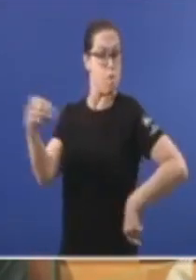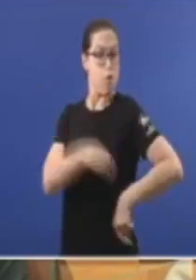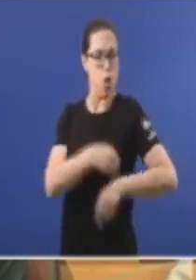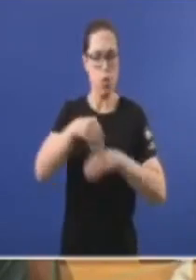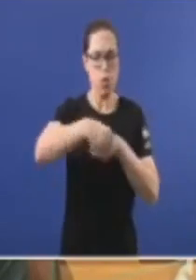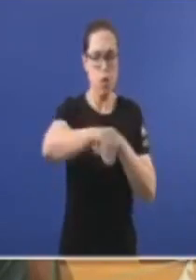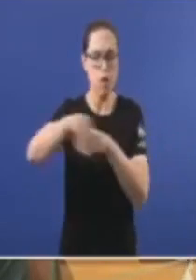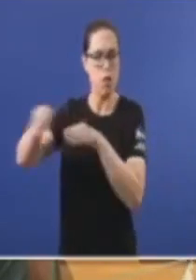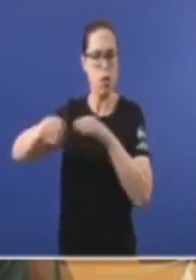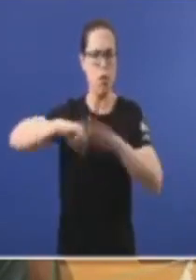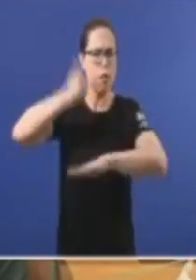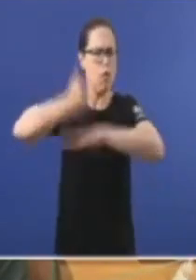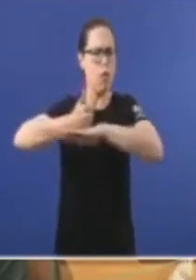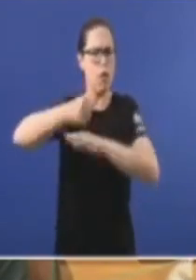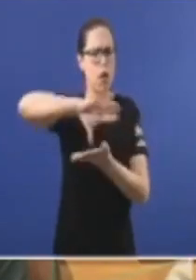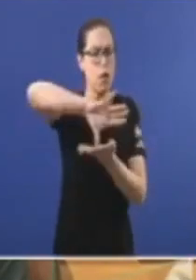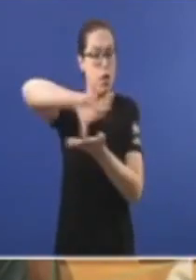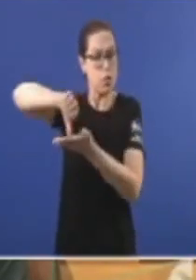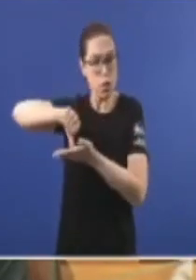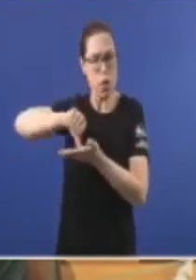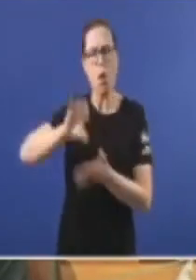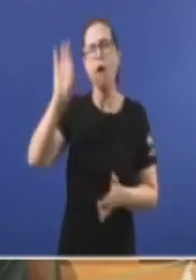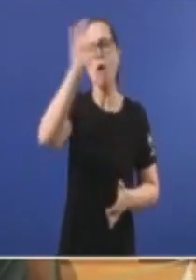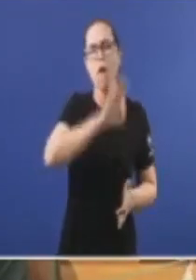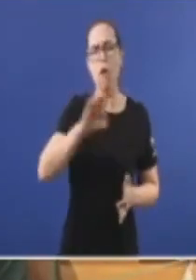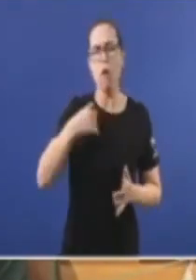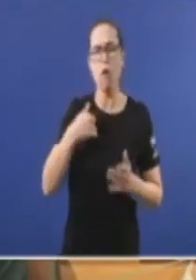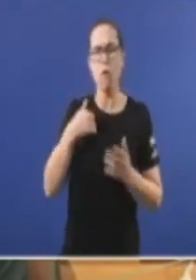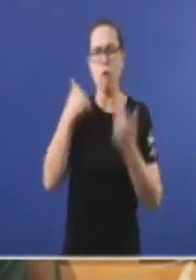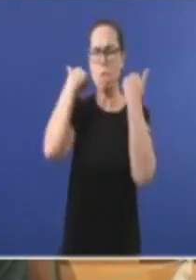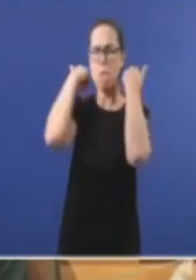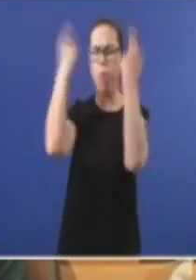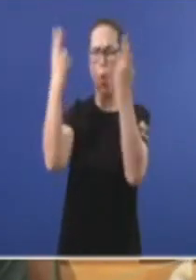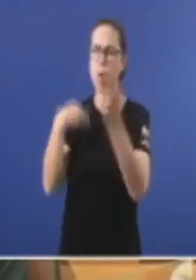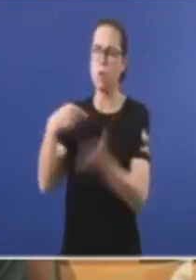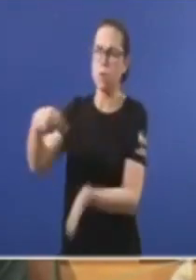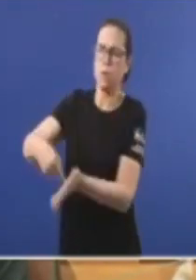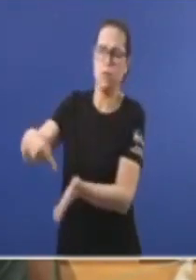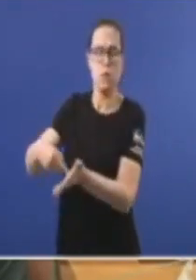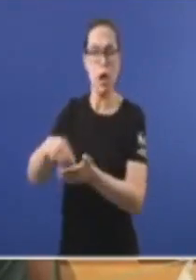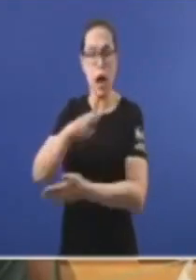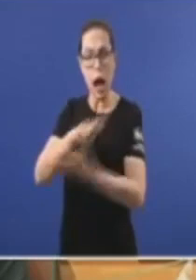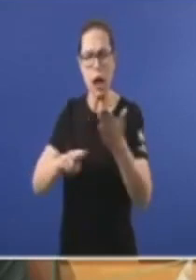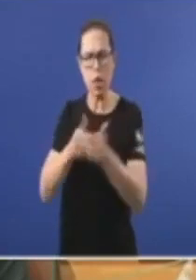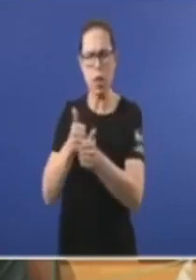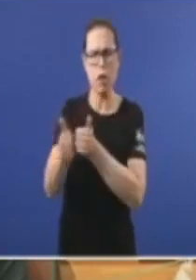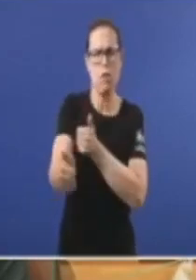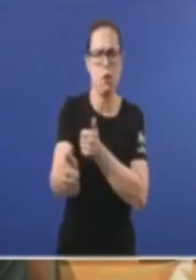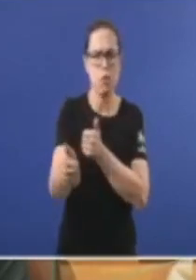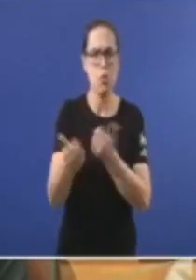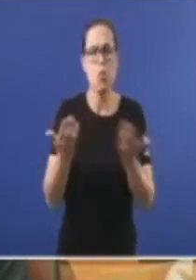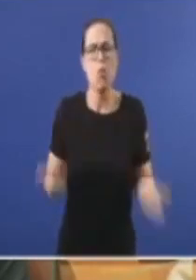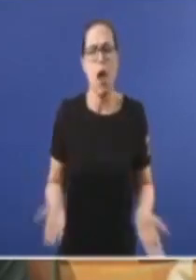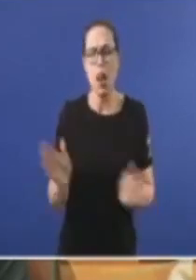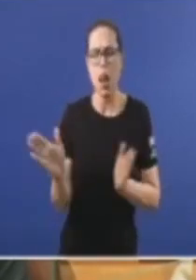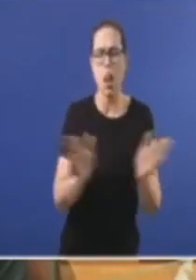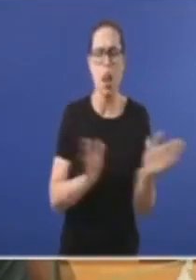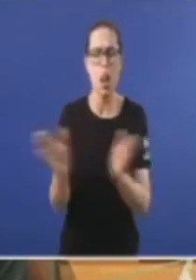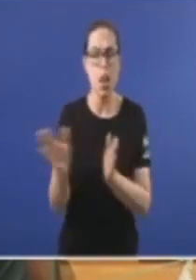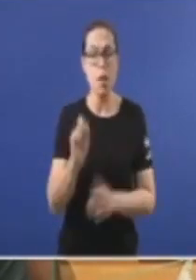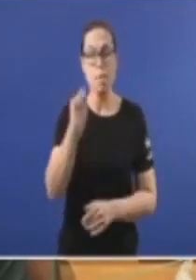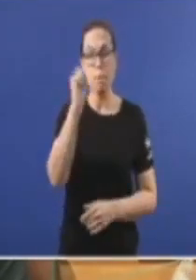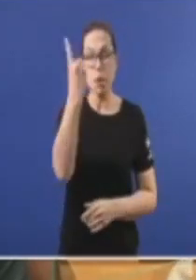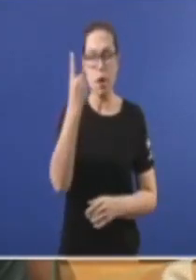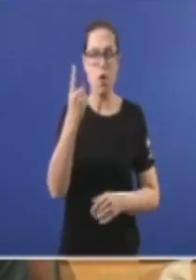se vai poñer sobre a mesa a defensa dos intereses de Galiza. E para iso hai que reclamar, primeiro, a